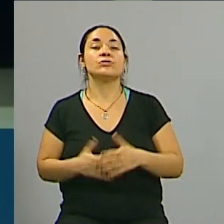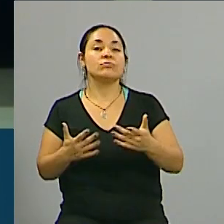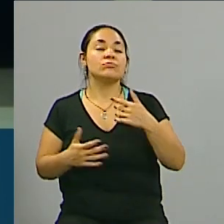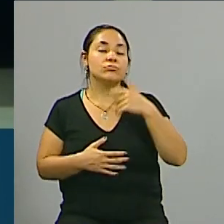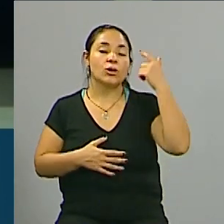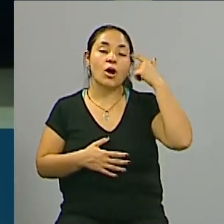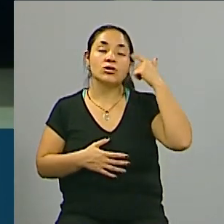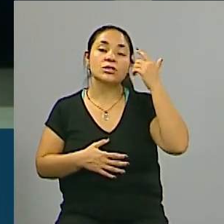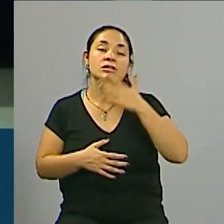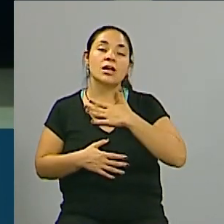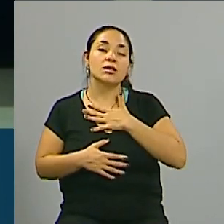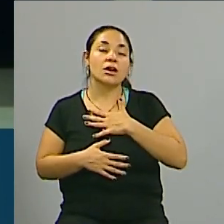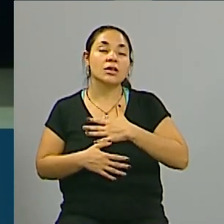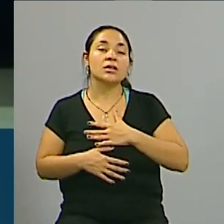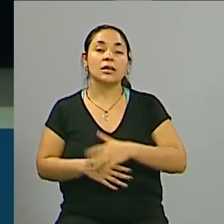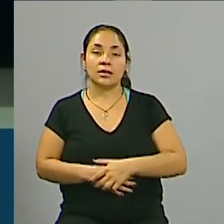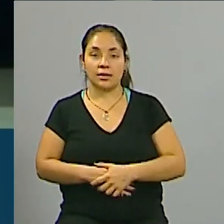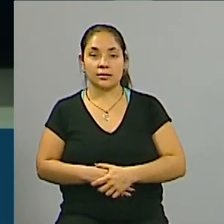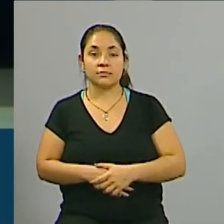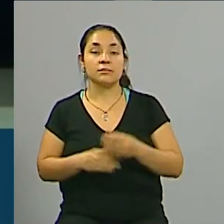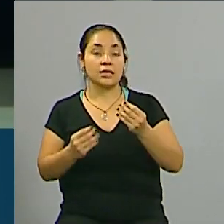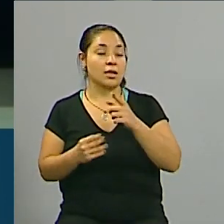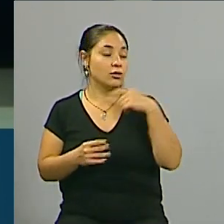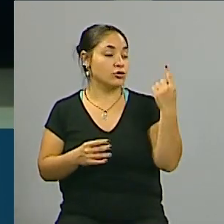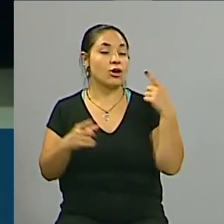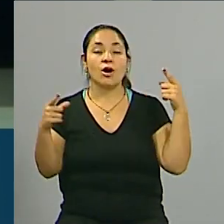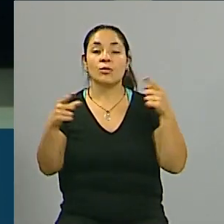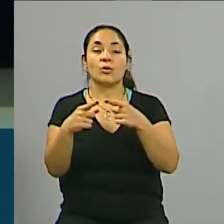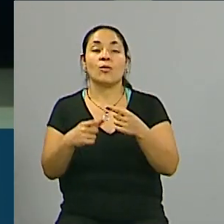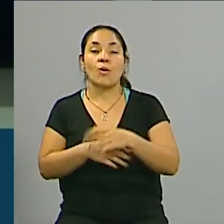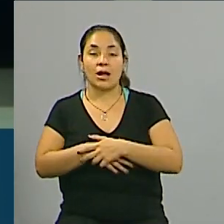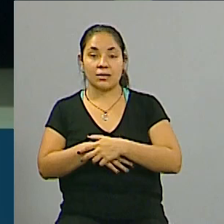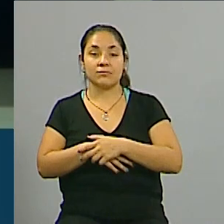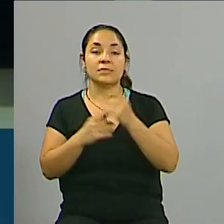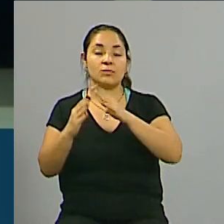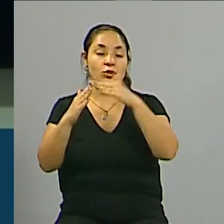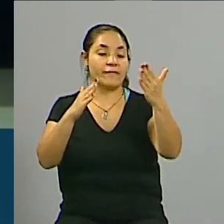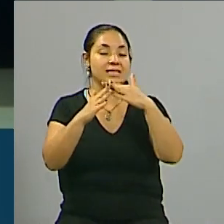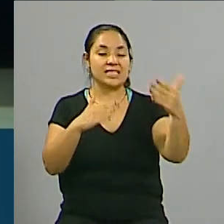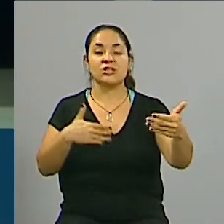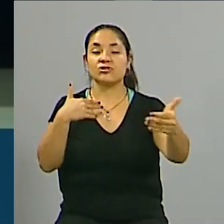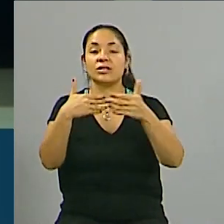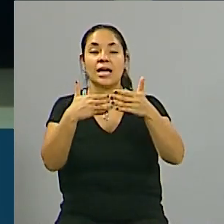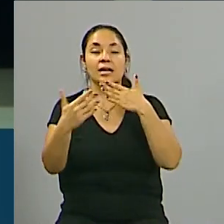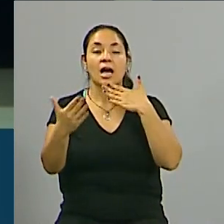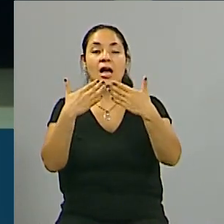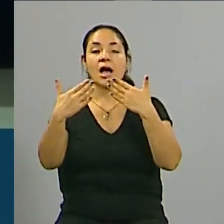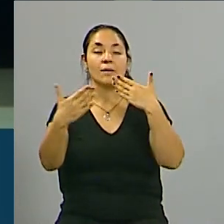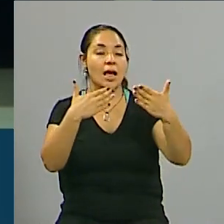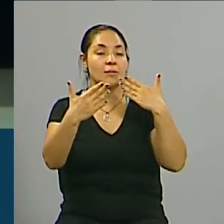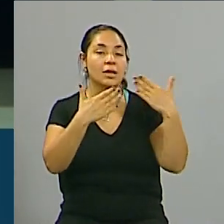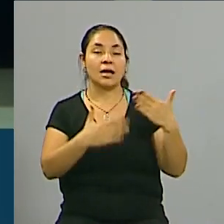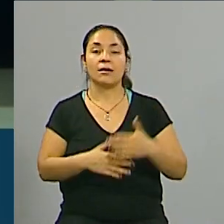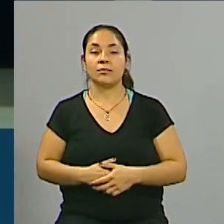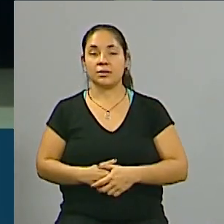conciencia tranquila y que transparente de que lo que nosotros buscamos es estar mucho más cercano al vecino, con mayor diálogo, y que aproveche